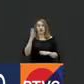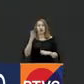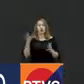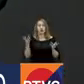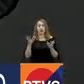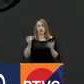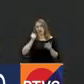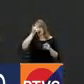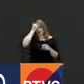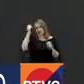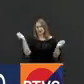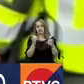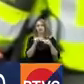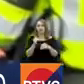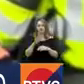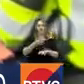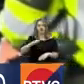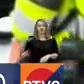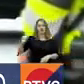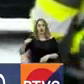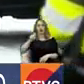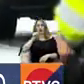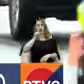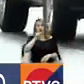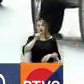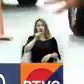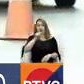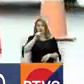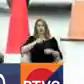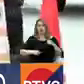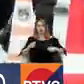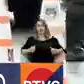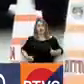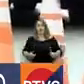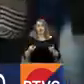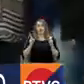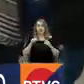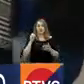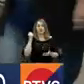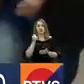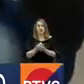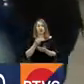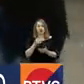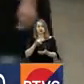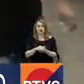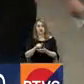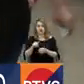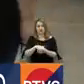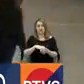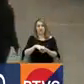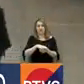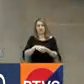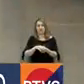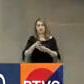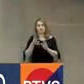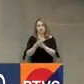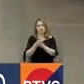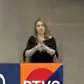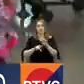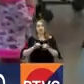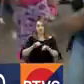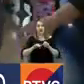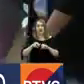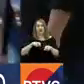del departamento de antioquia 11 lesionados también en medio de estos accidentes que reporta la secretaría de tránsito y transporte